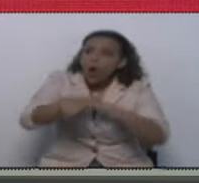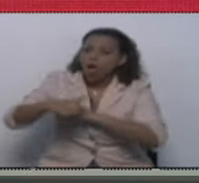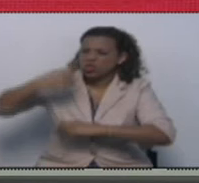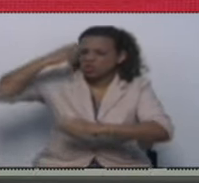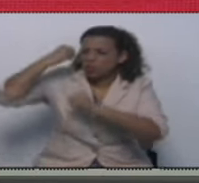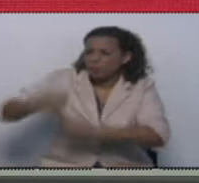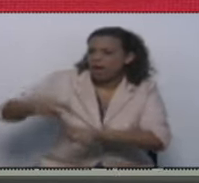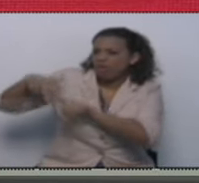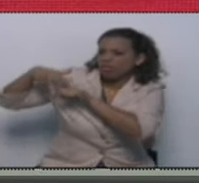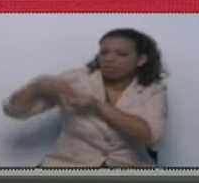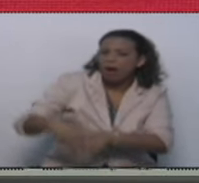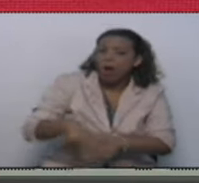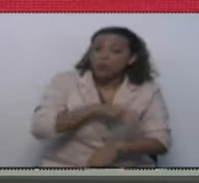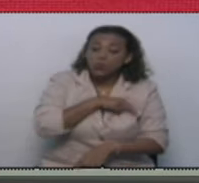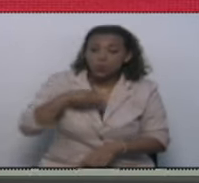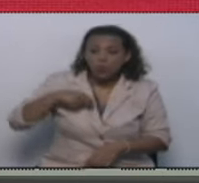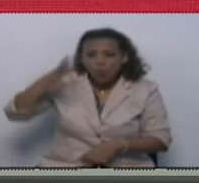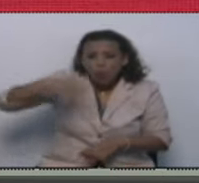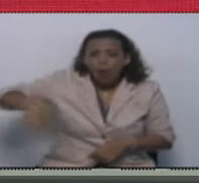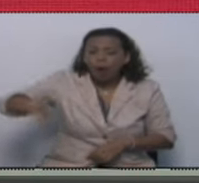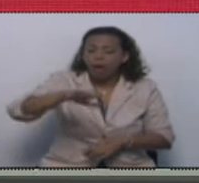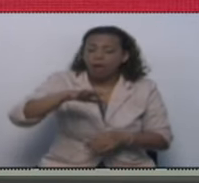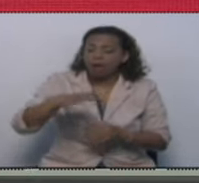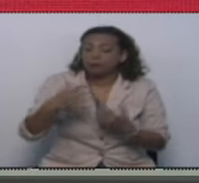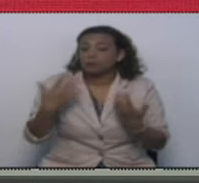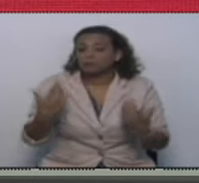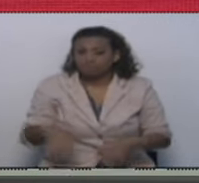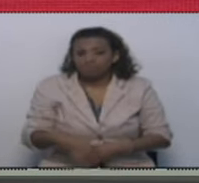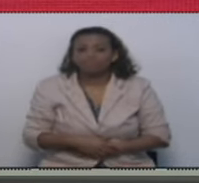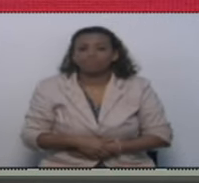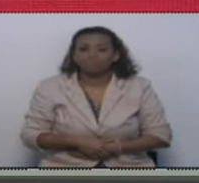dominar nuestra región.